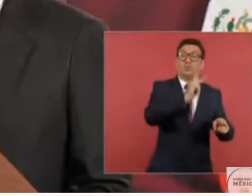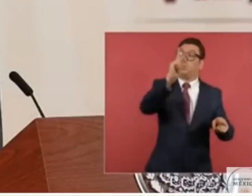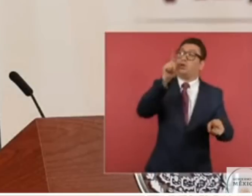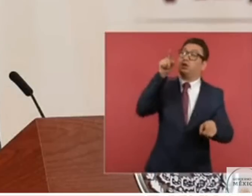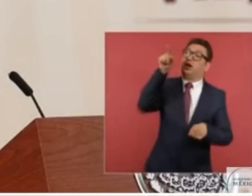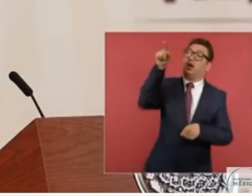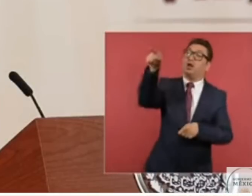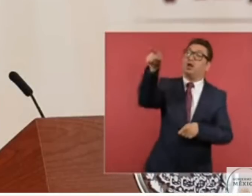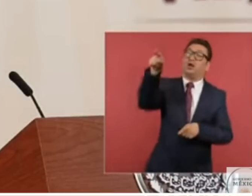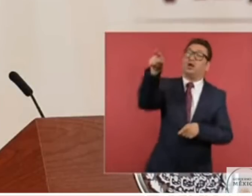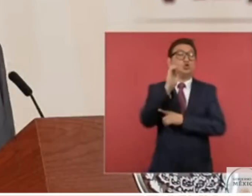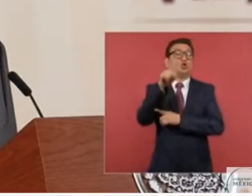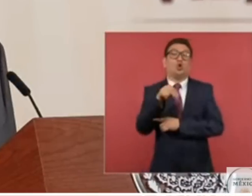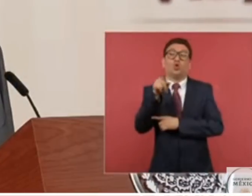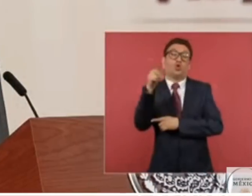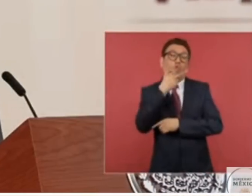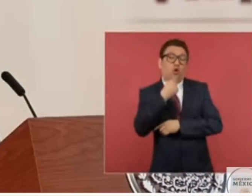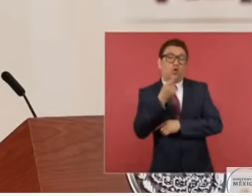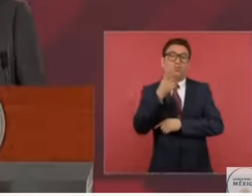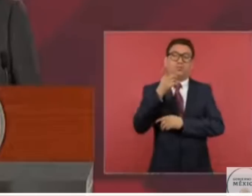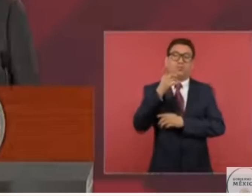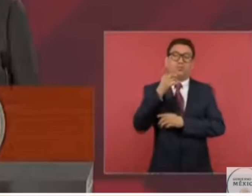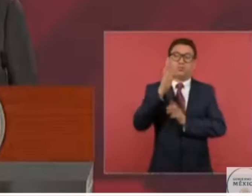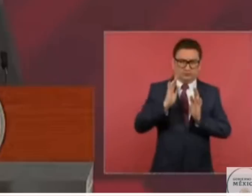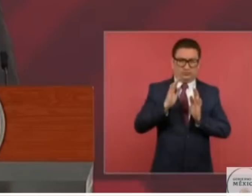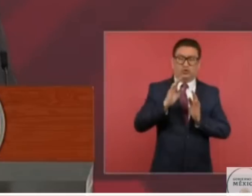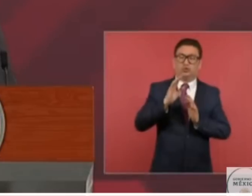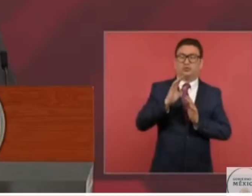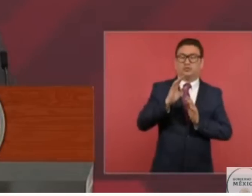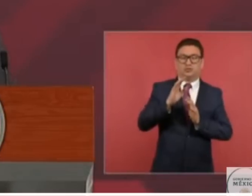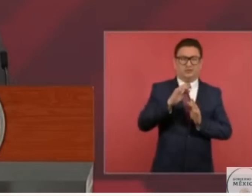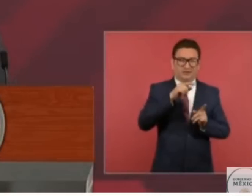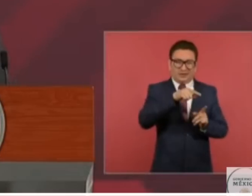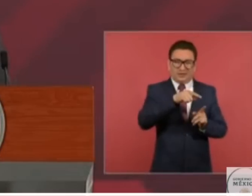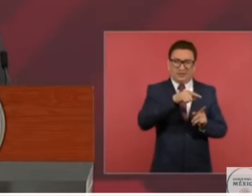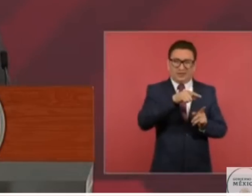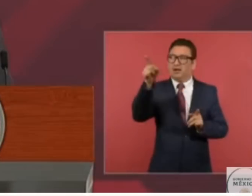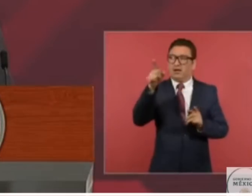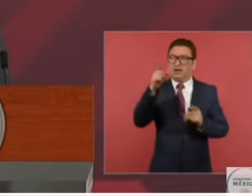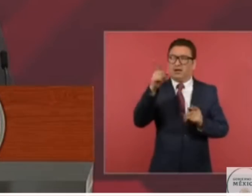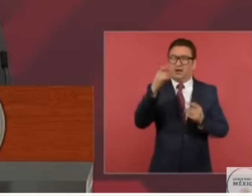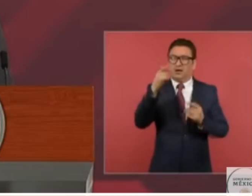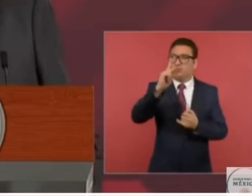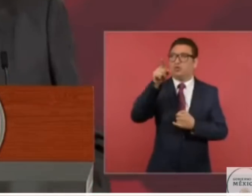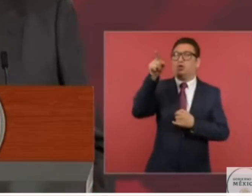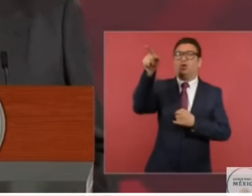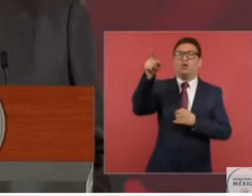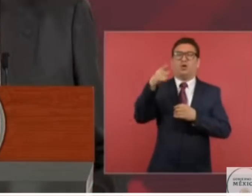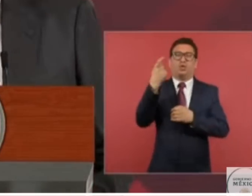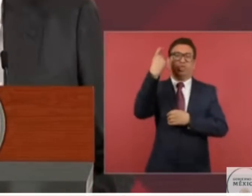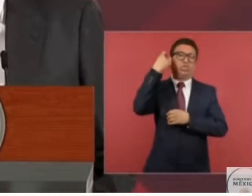don fulano, don mengano, don perengano, un reverendo ladrón.